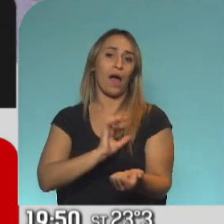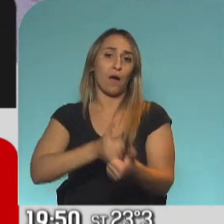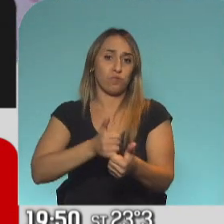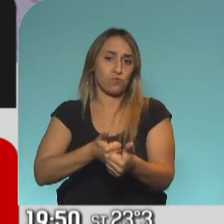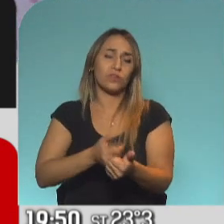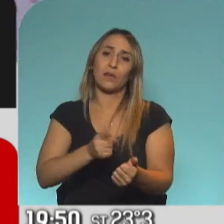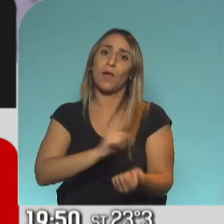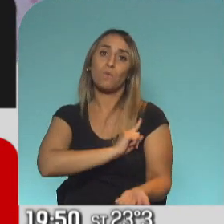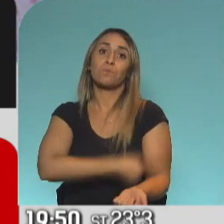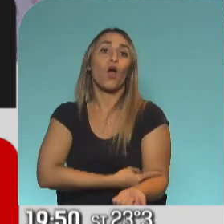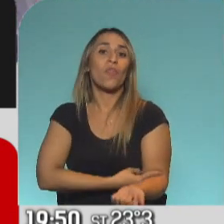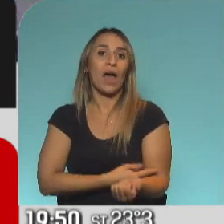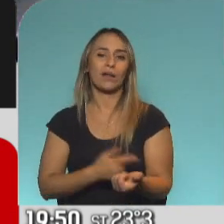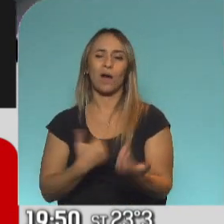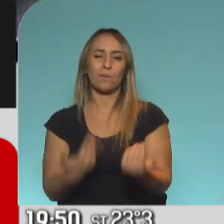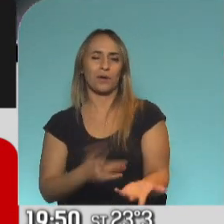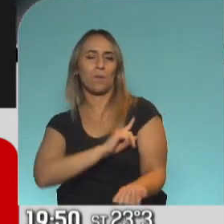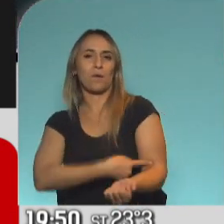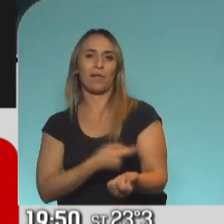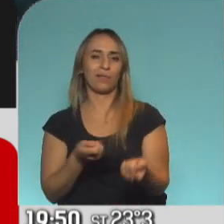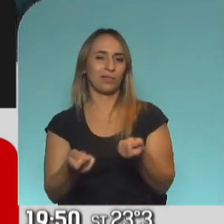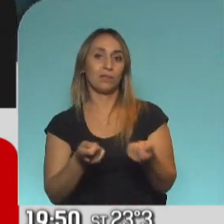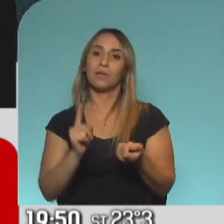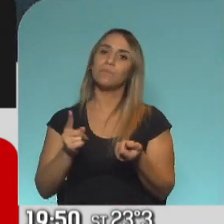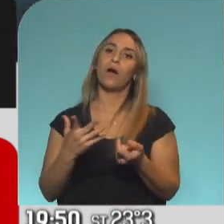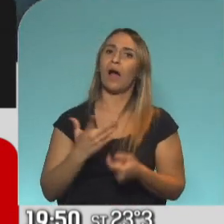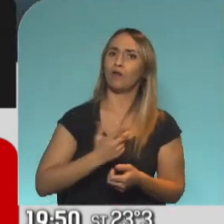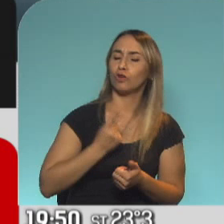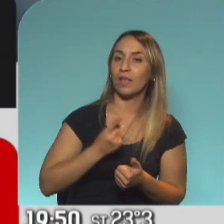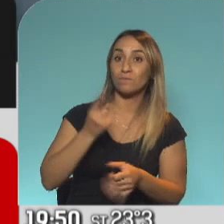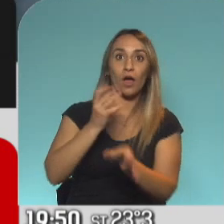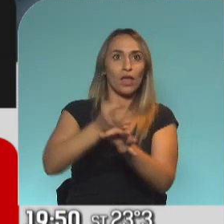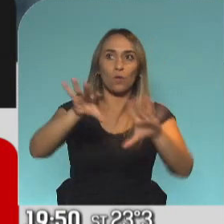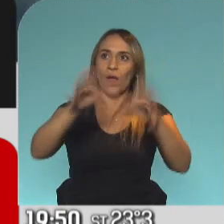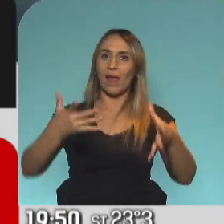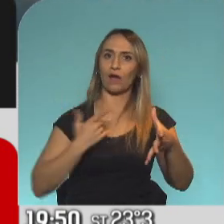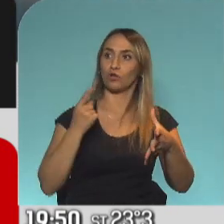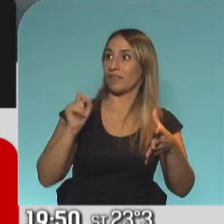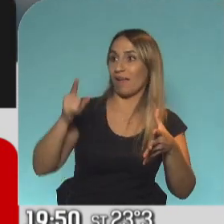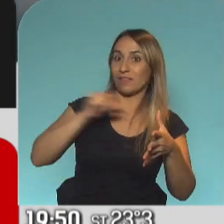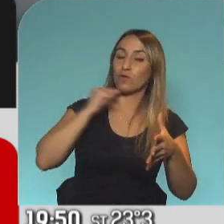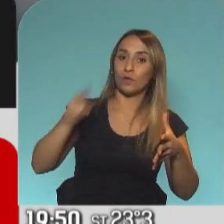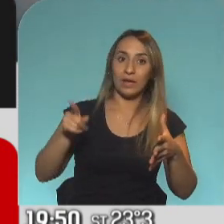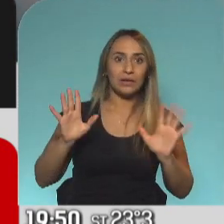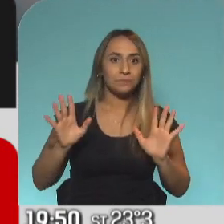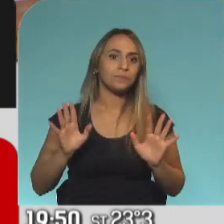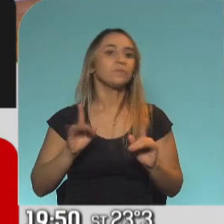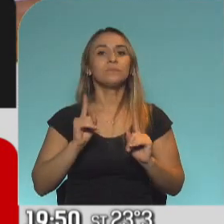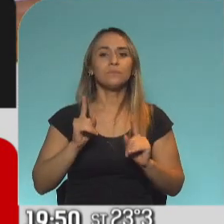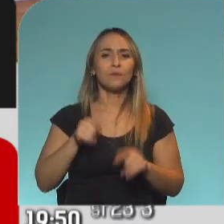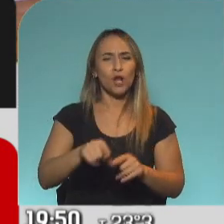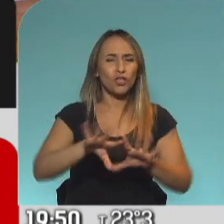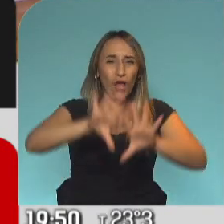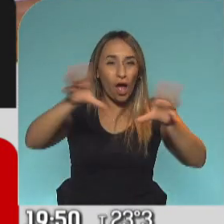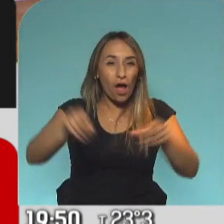de su familia, era una autoridad de la escuela, y todos estos elementos que Maylin pone sobre la mesa, esto de cómo se siente la víctima, de que se